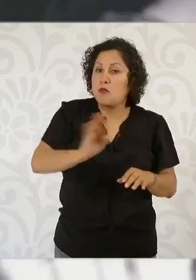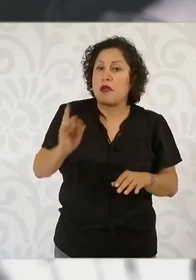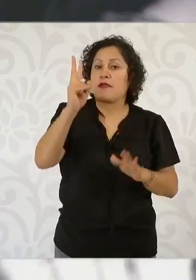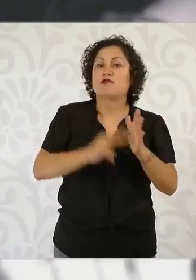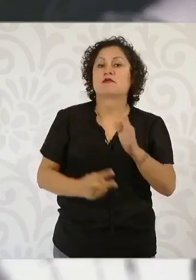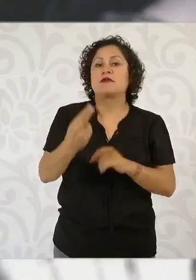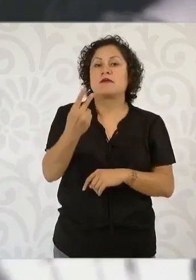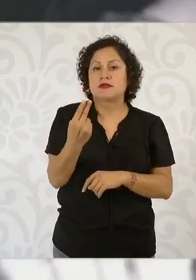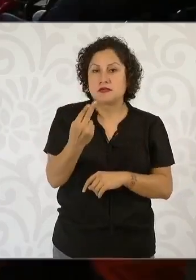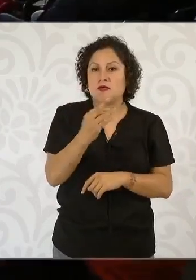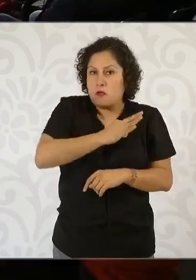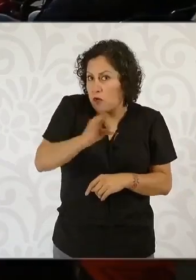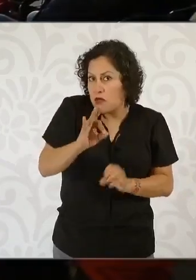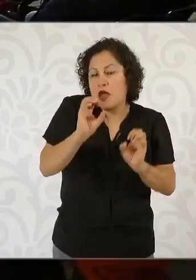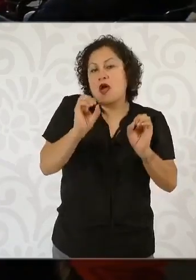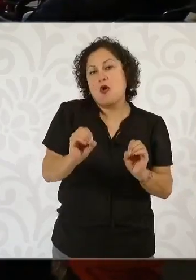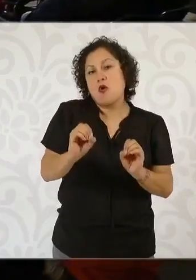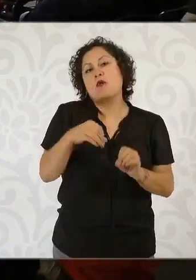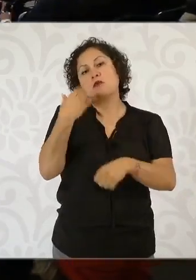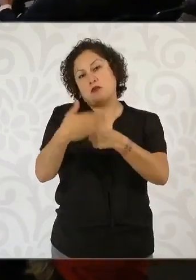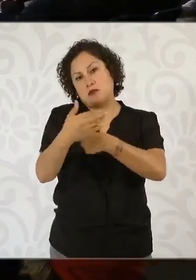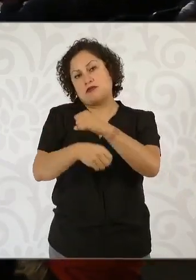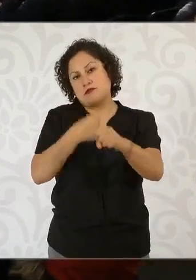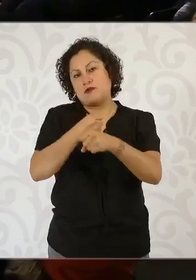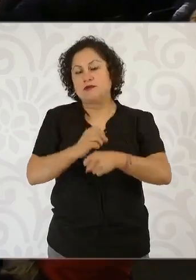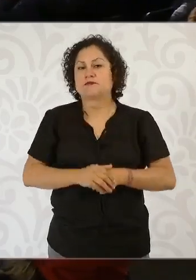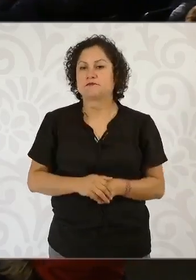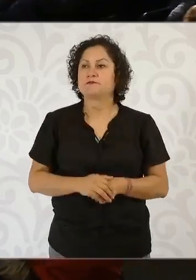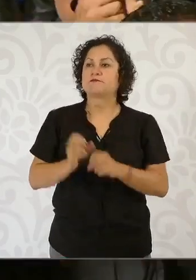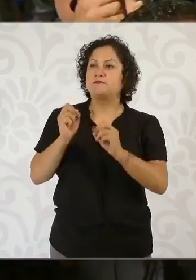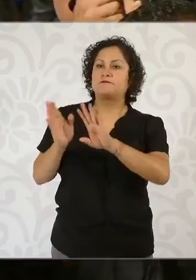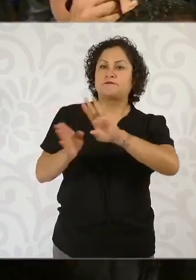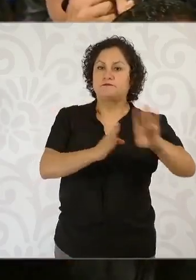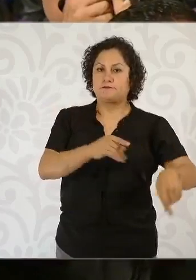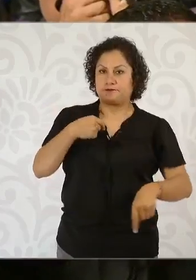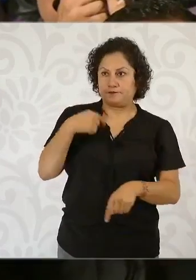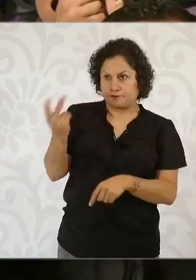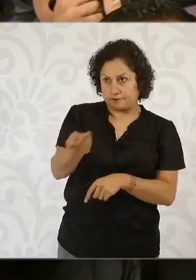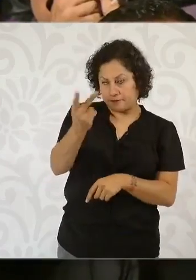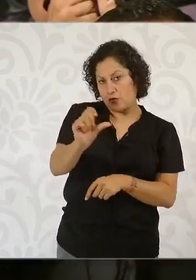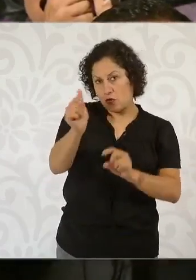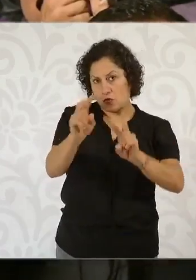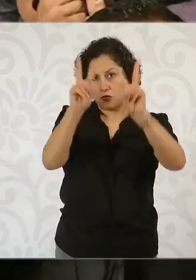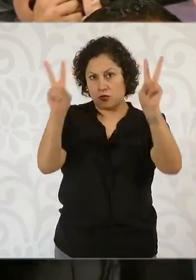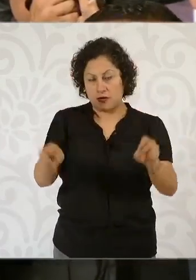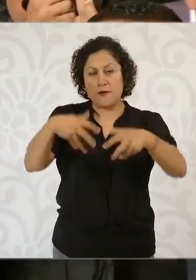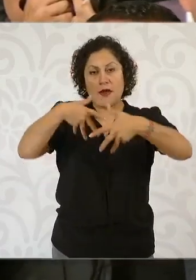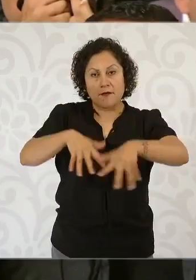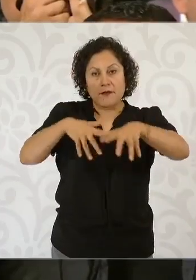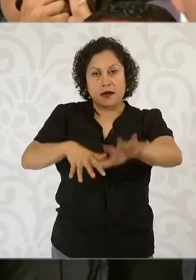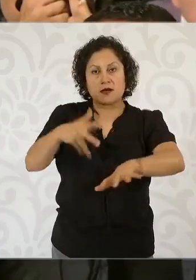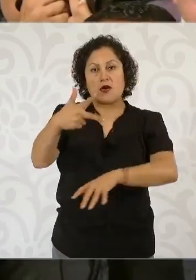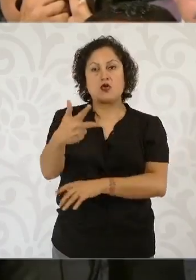ya para el 2026. Bueno, Presidenta, en otro tema también, después de la marcha del 8M, una de las consignas más